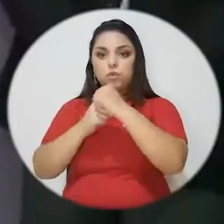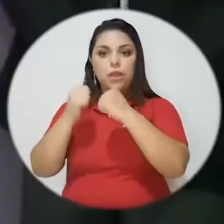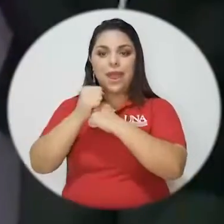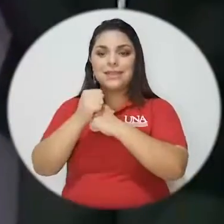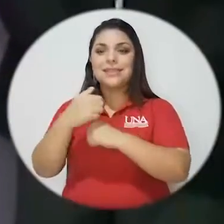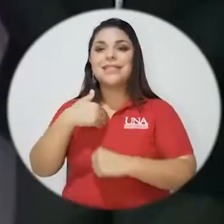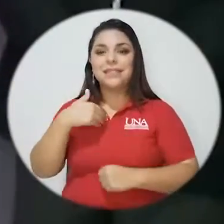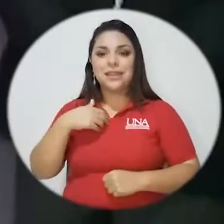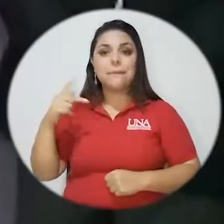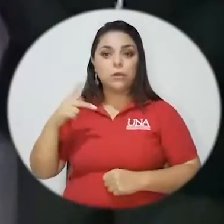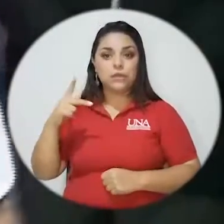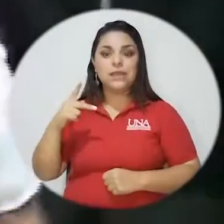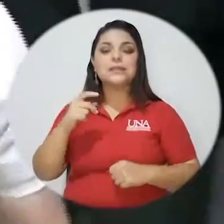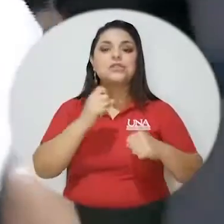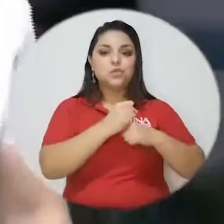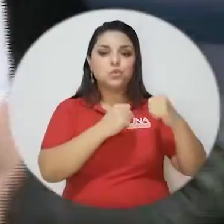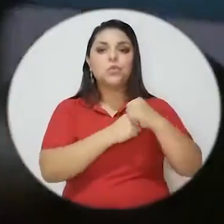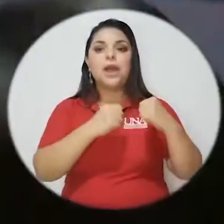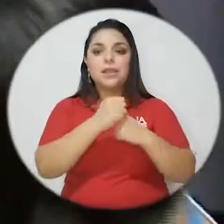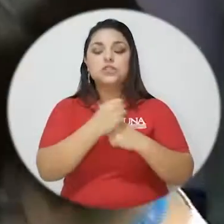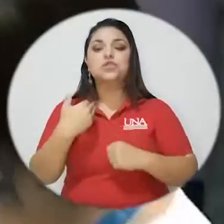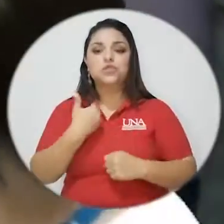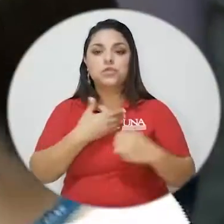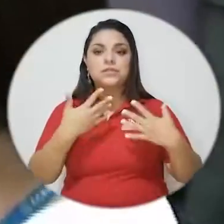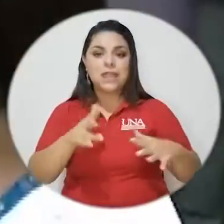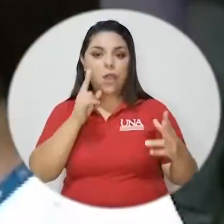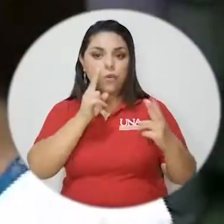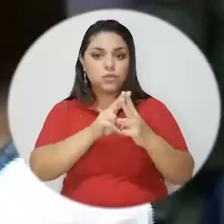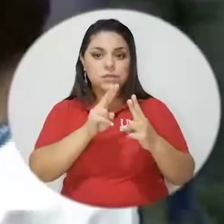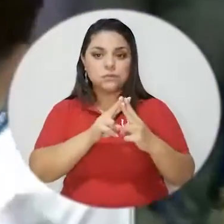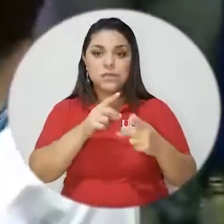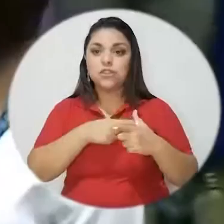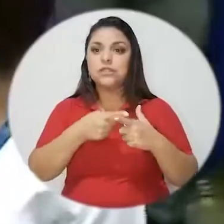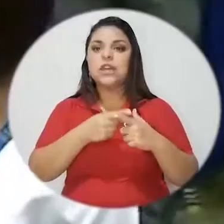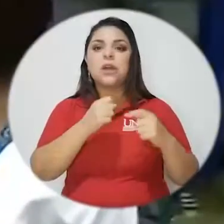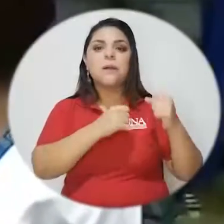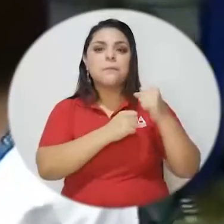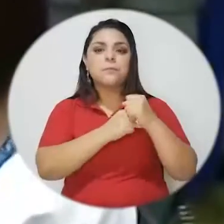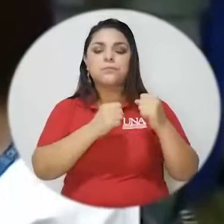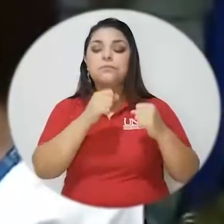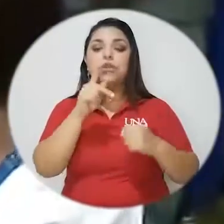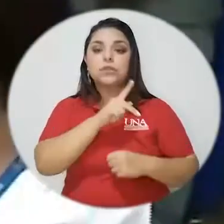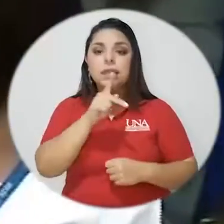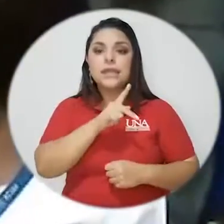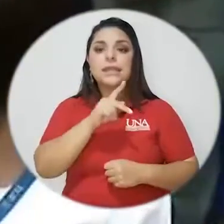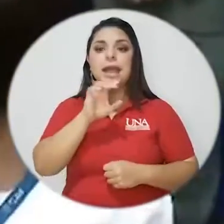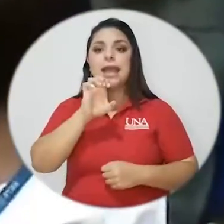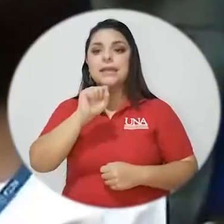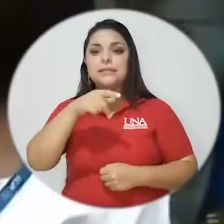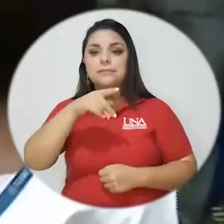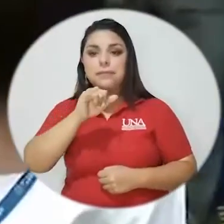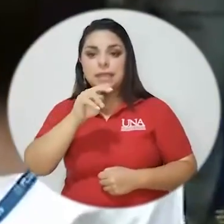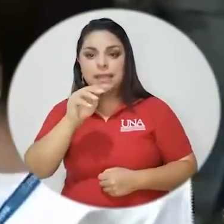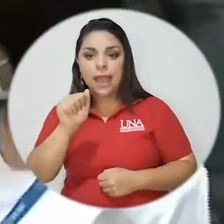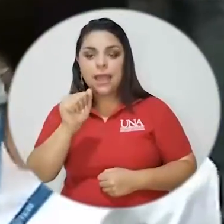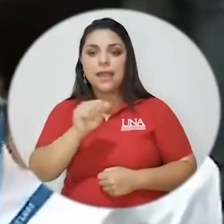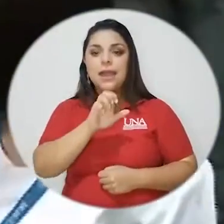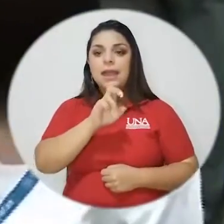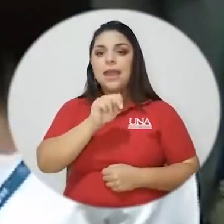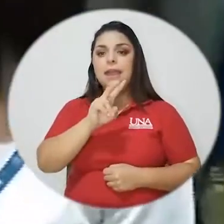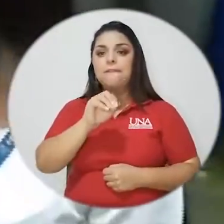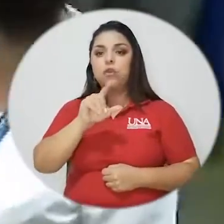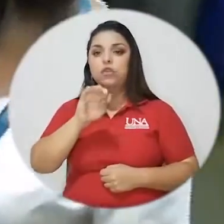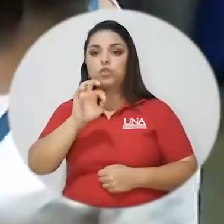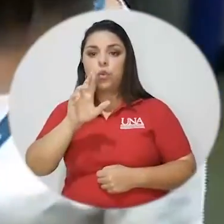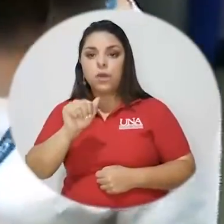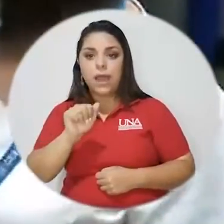ejemplo, y tiene las proteínas estructurales que nosotros conocemos. Entonces, la proteína de la espina, la proteína de la envoltura, la proteína de la